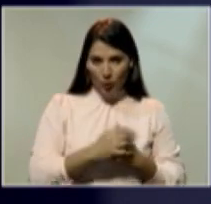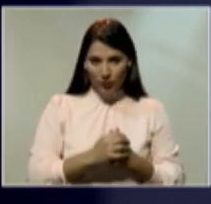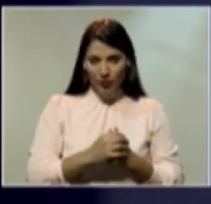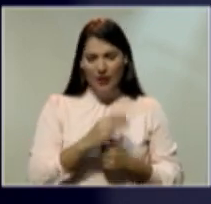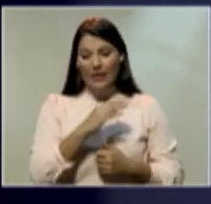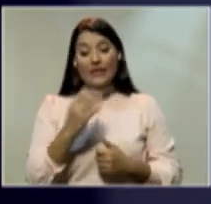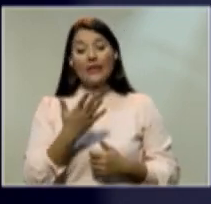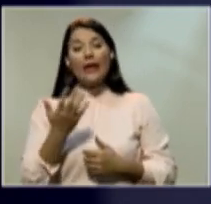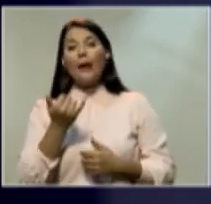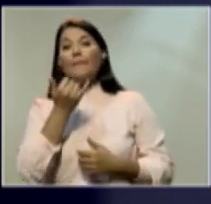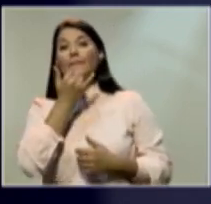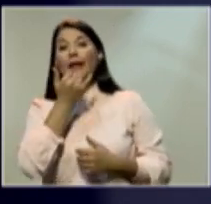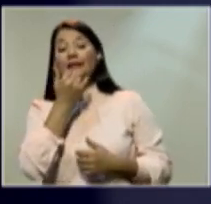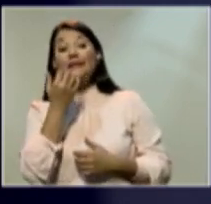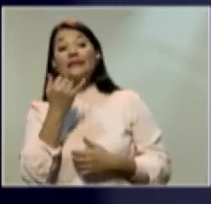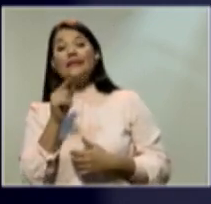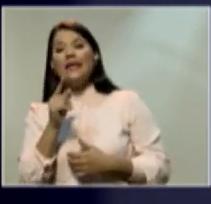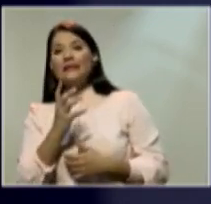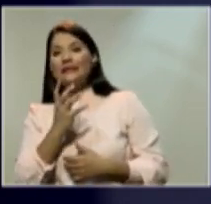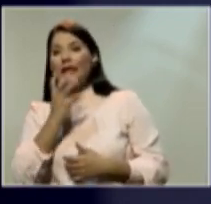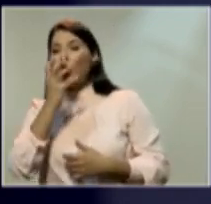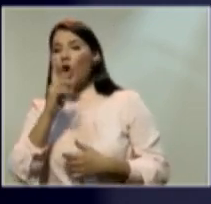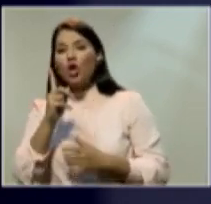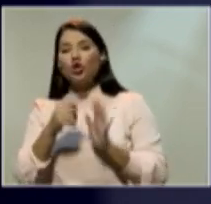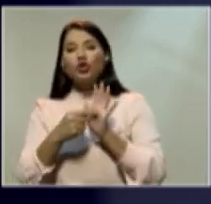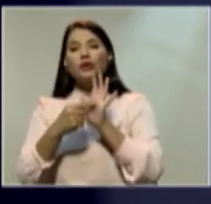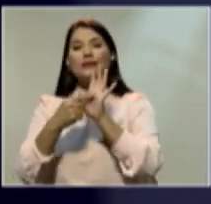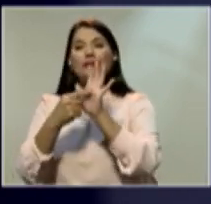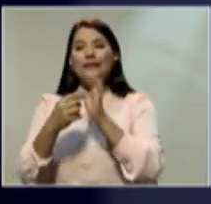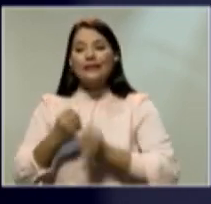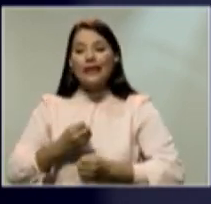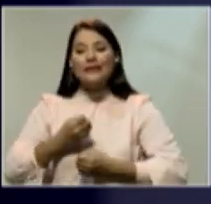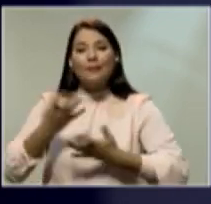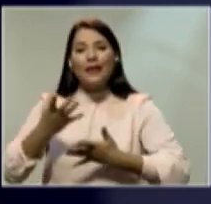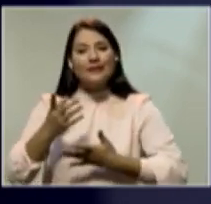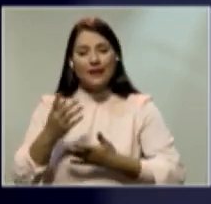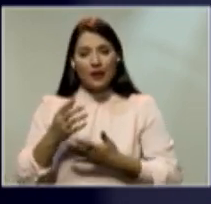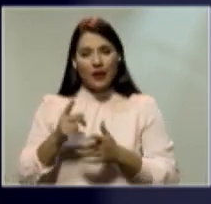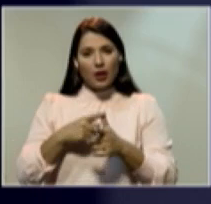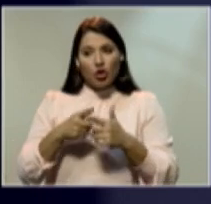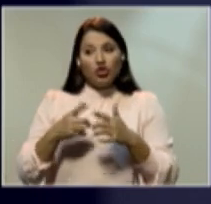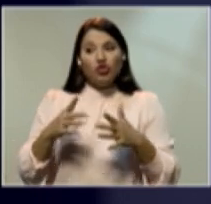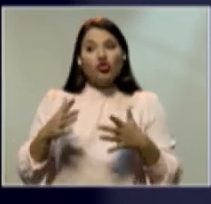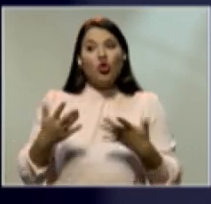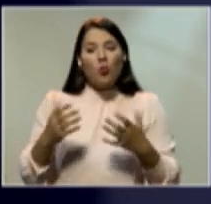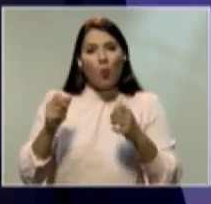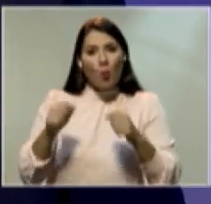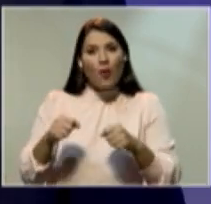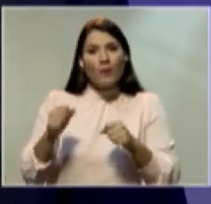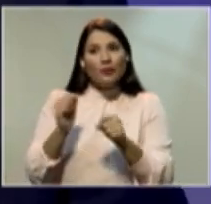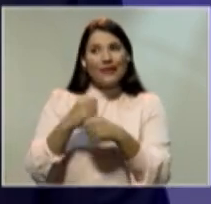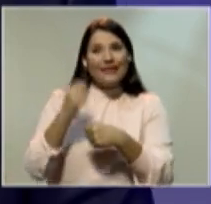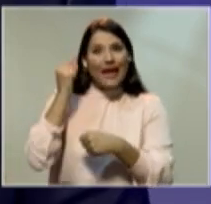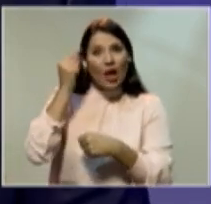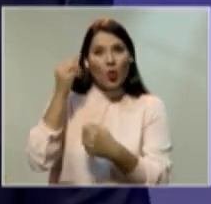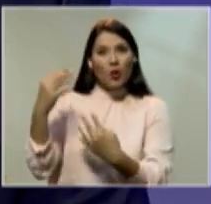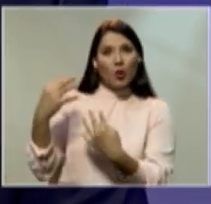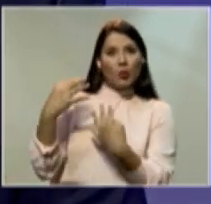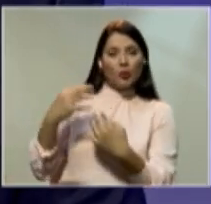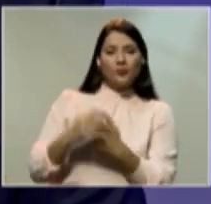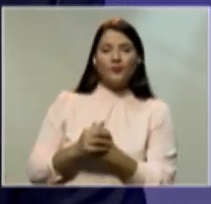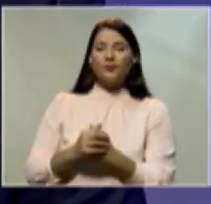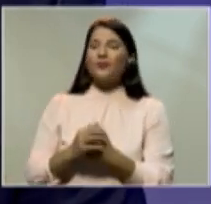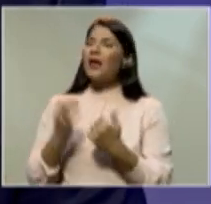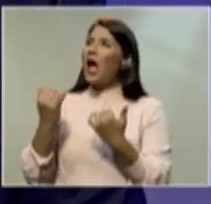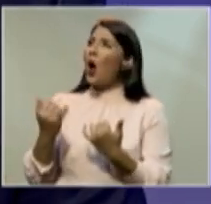qué pasa si ese disenso no se expresa? ¿Cuál es la manera de llamar la atención del poder? El